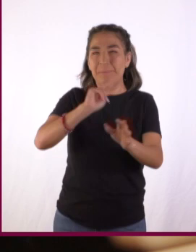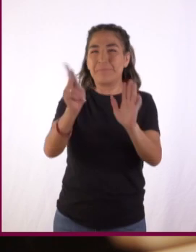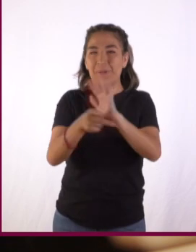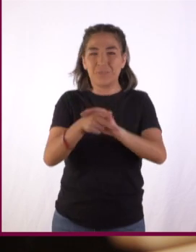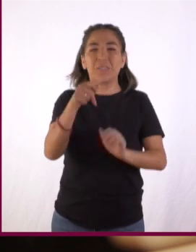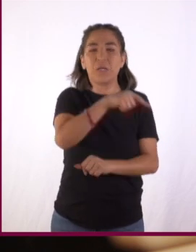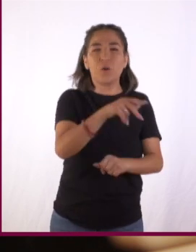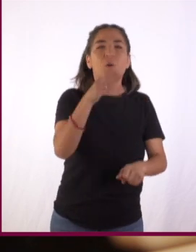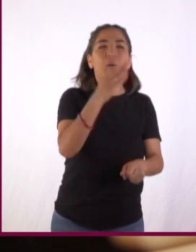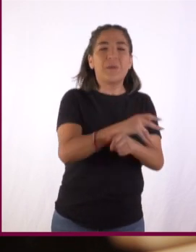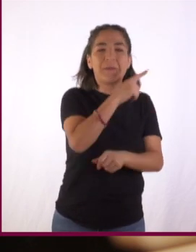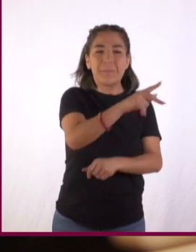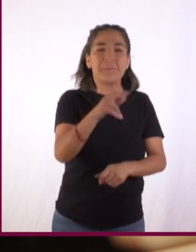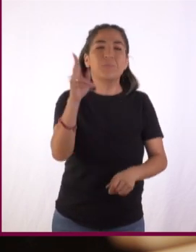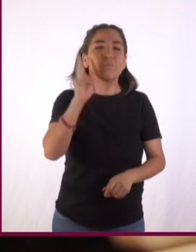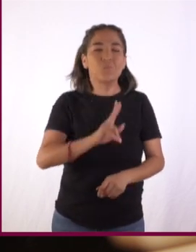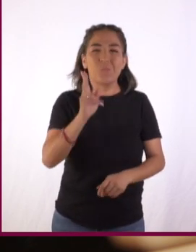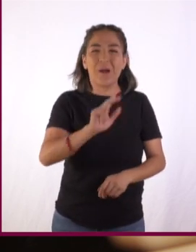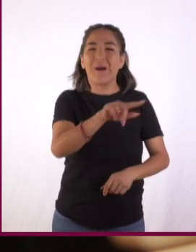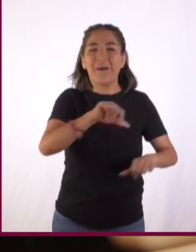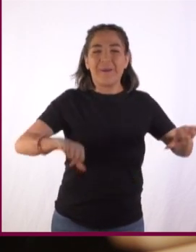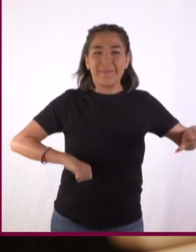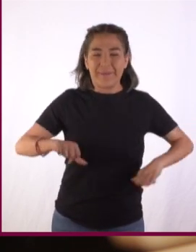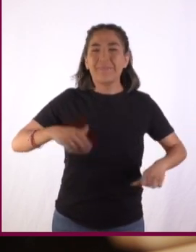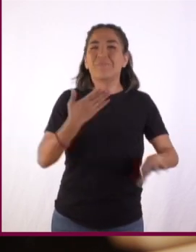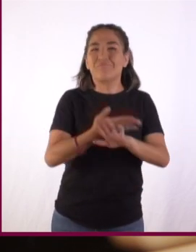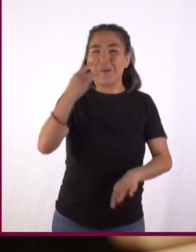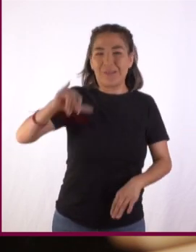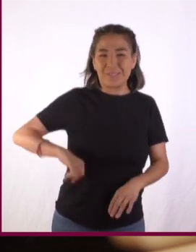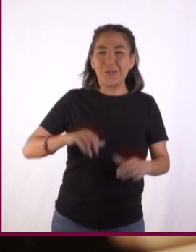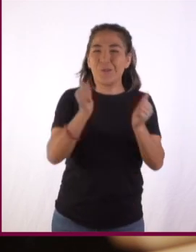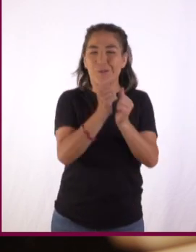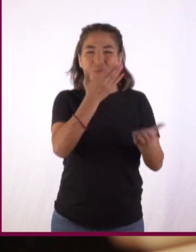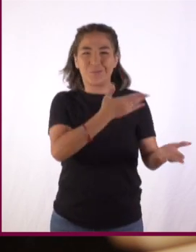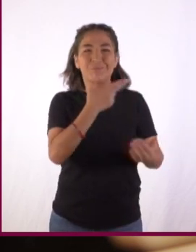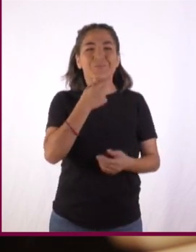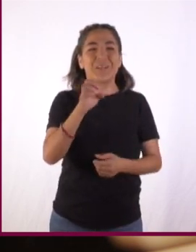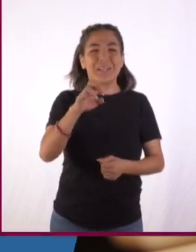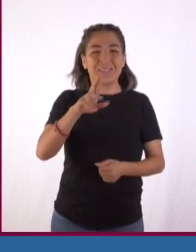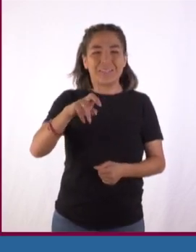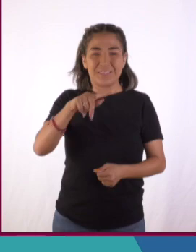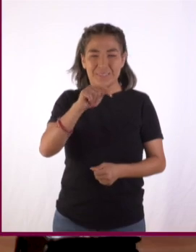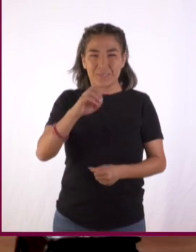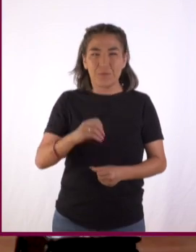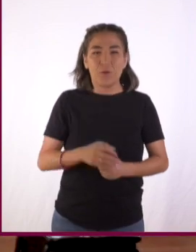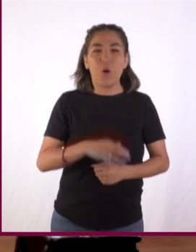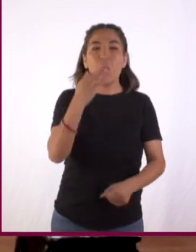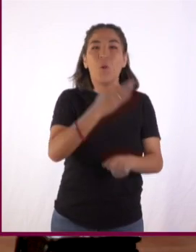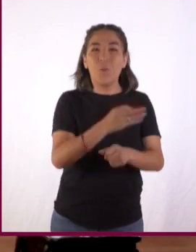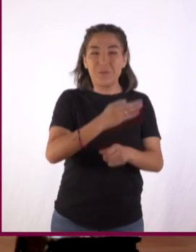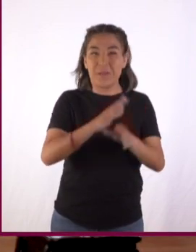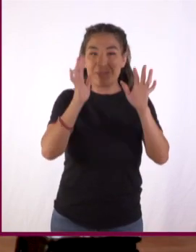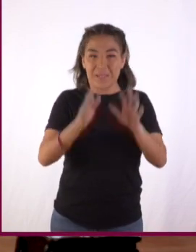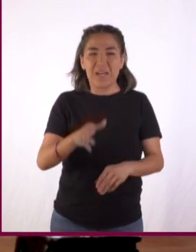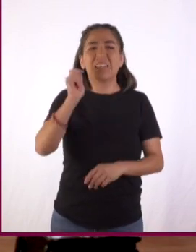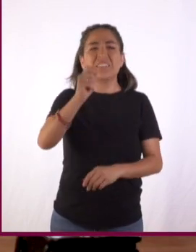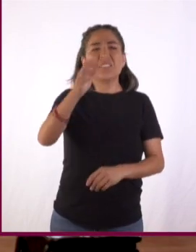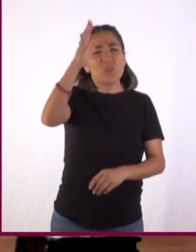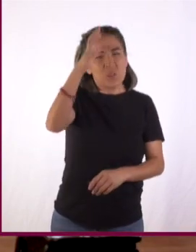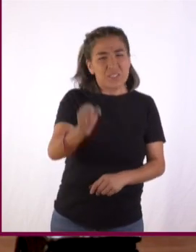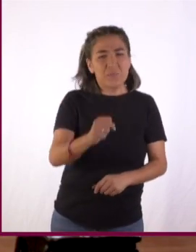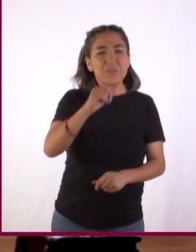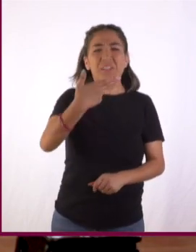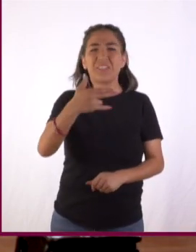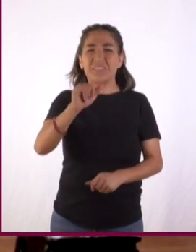pausa para esta entrevista porque vamos a ir al foro a hacer algunas actividades muy interesantes con Ernesto. Una vez que ya hemos ahondado en el concepto